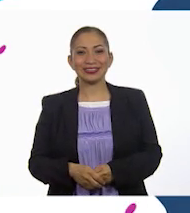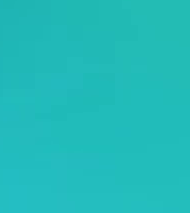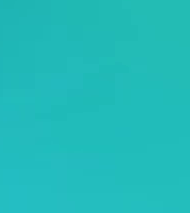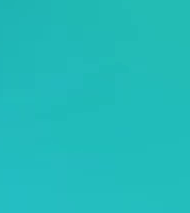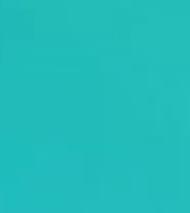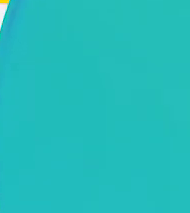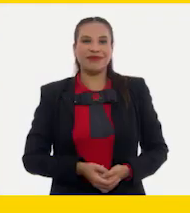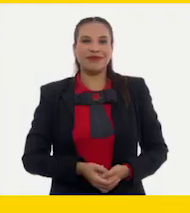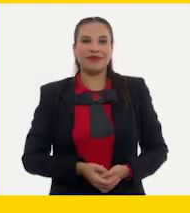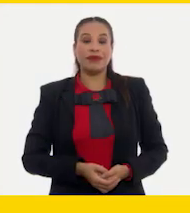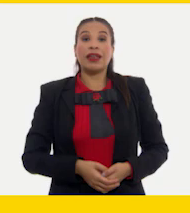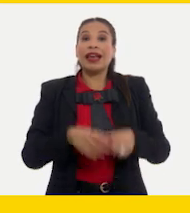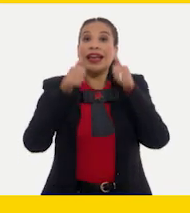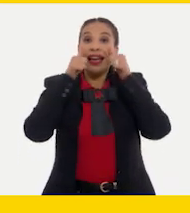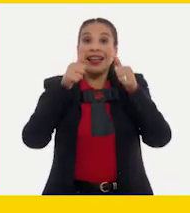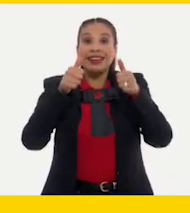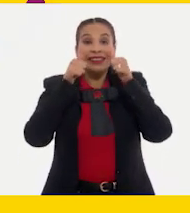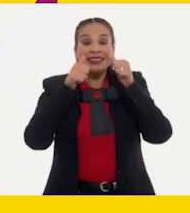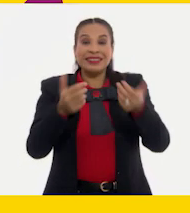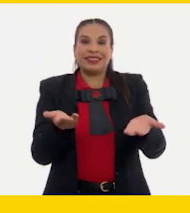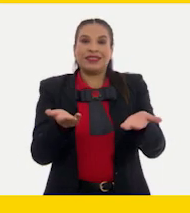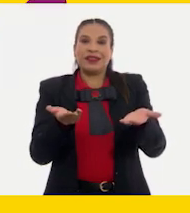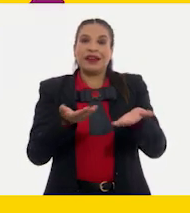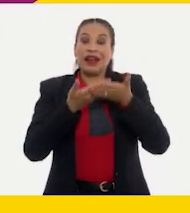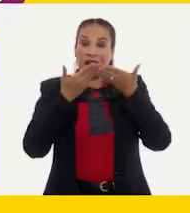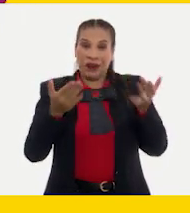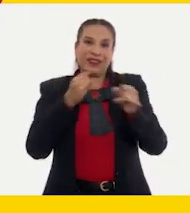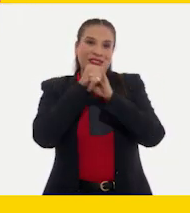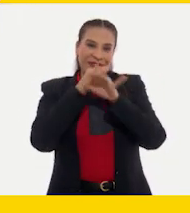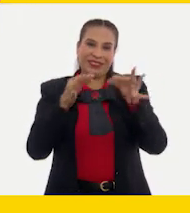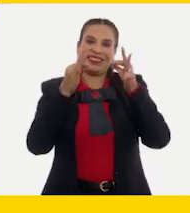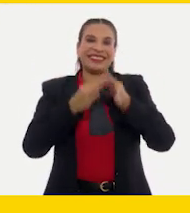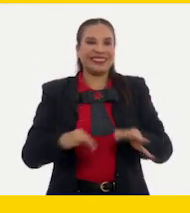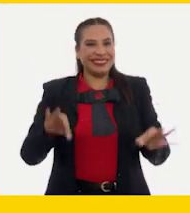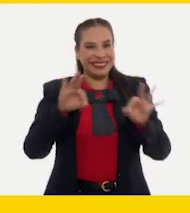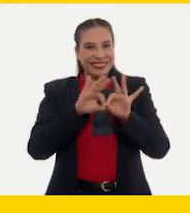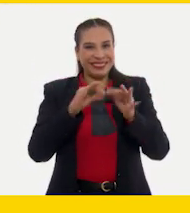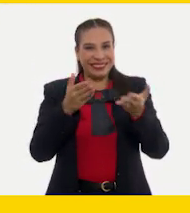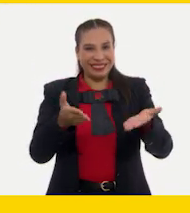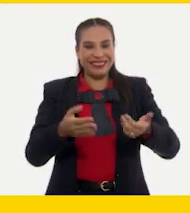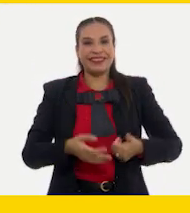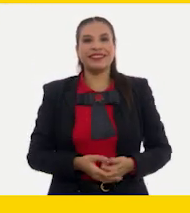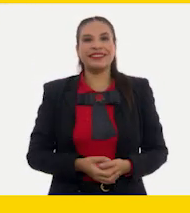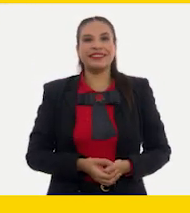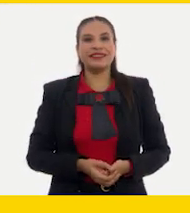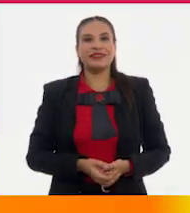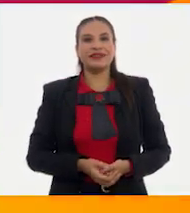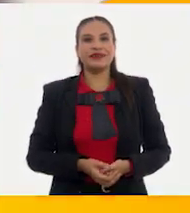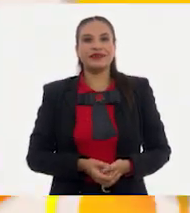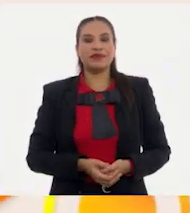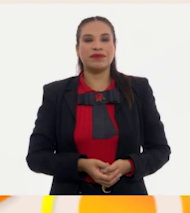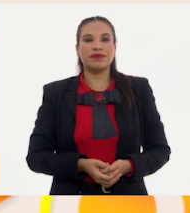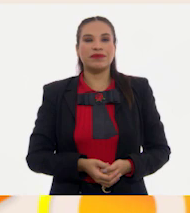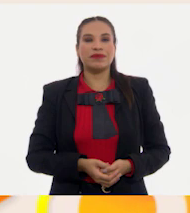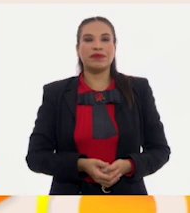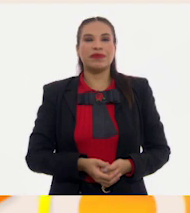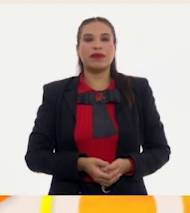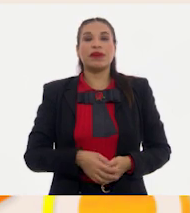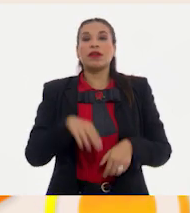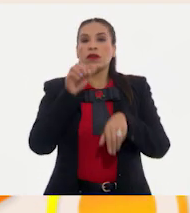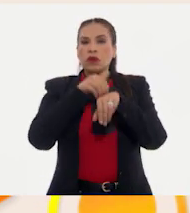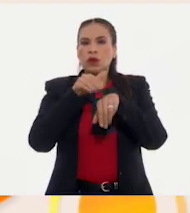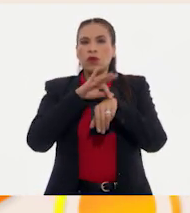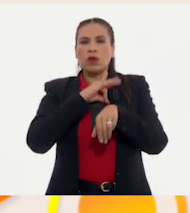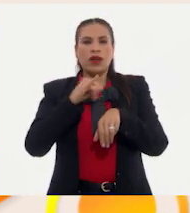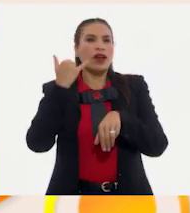aprendeencasa.cep.gov.mx. ¡Atención! ¡Atención! A continuación, información importante. A este número